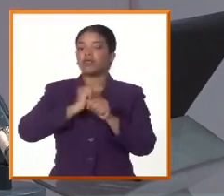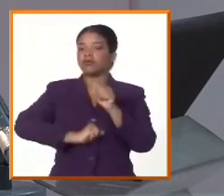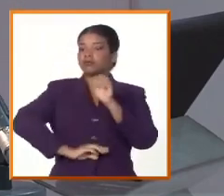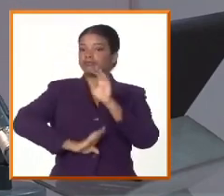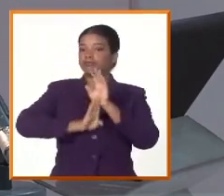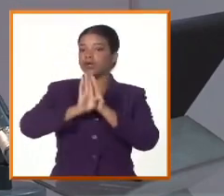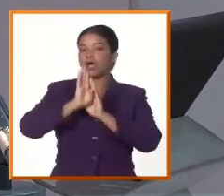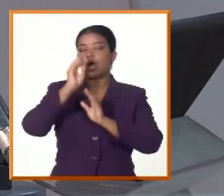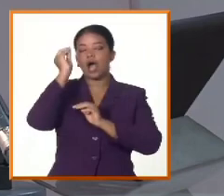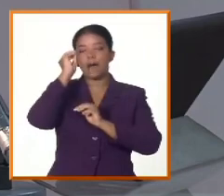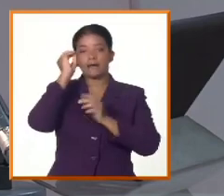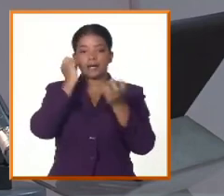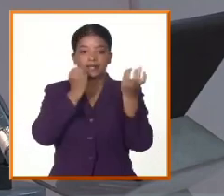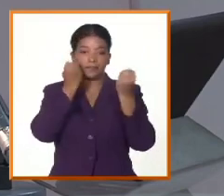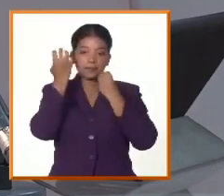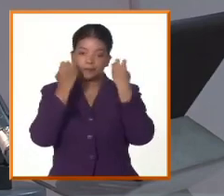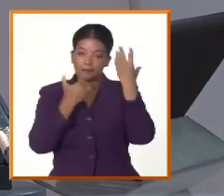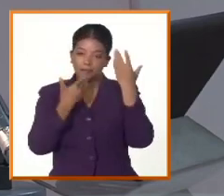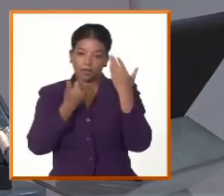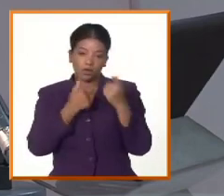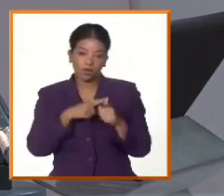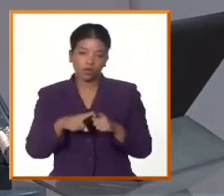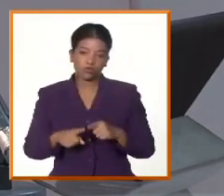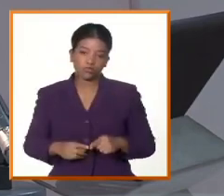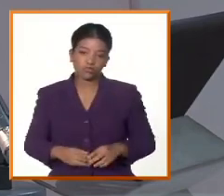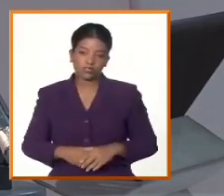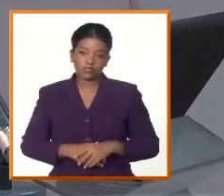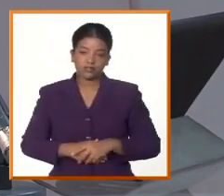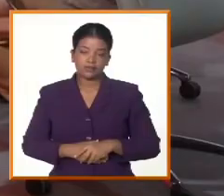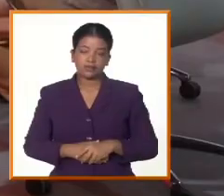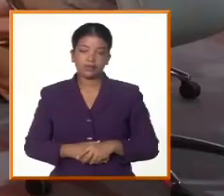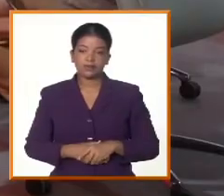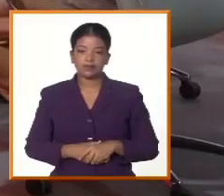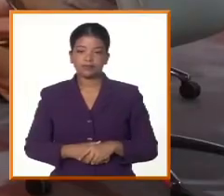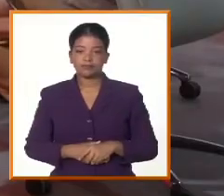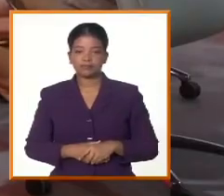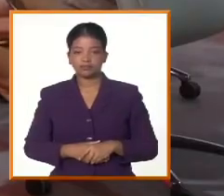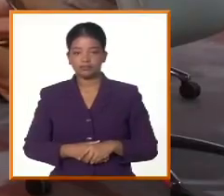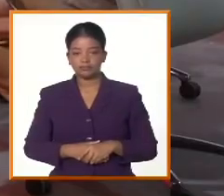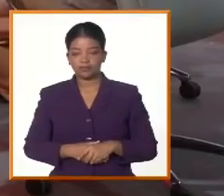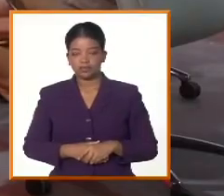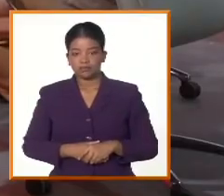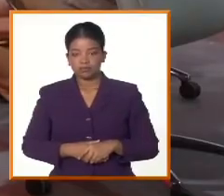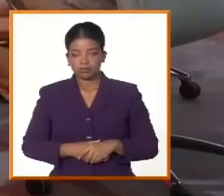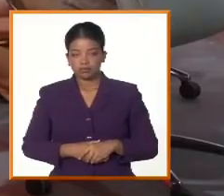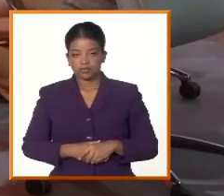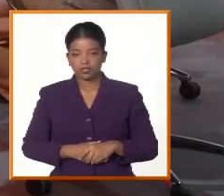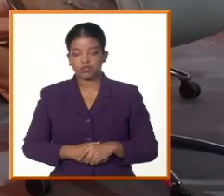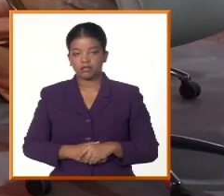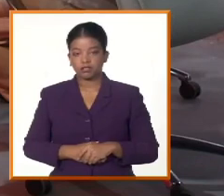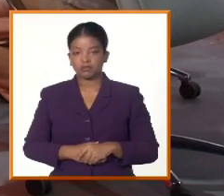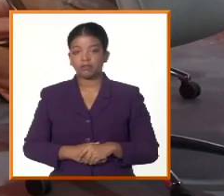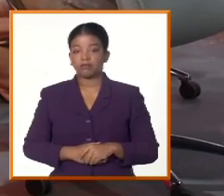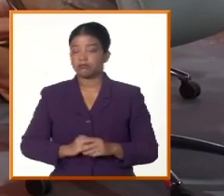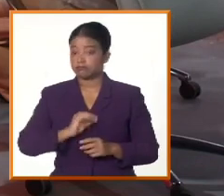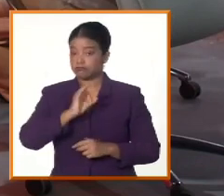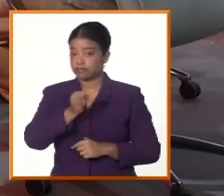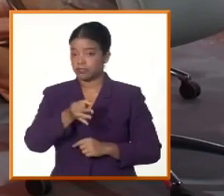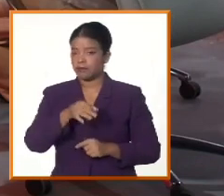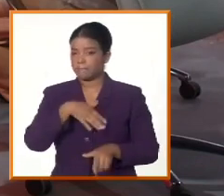que pueda desarrollar mejores cosas sobre todo en ese camino que por supuesto como decía el ministro no es el problema de la ley